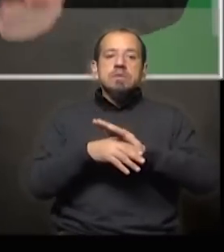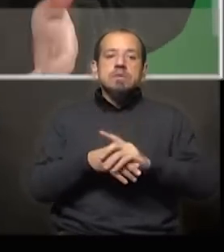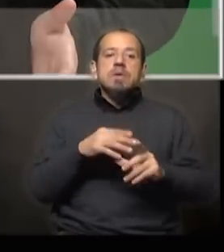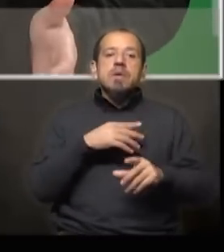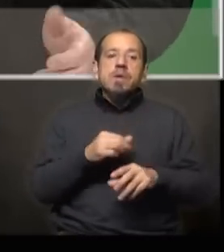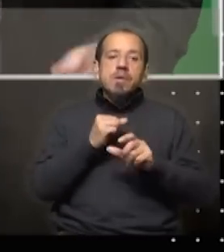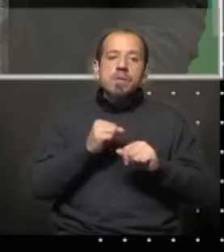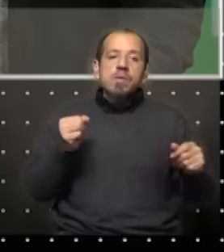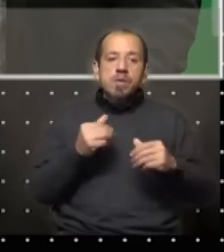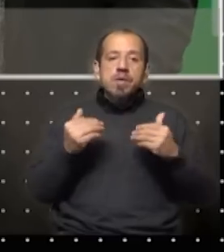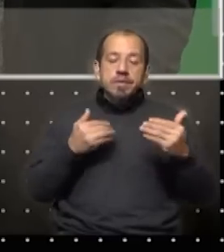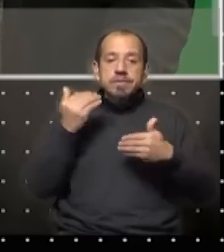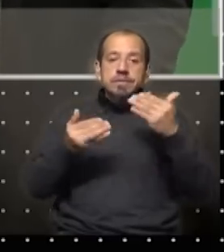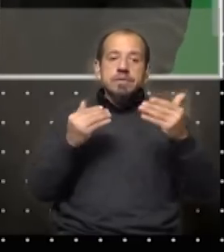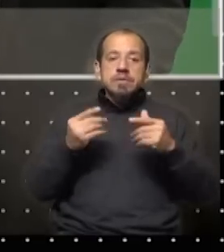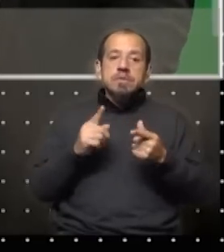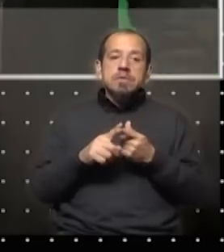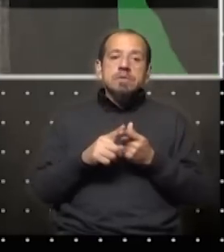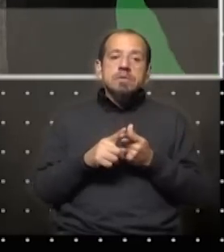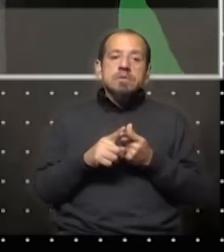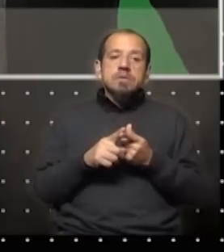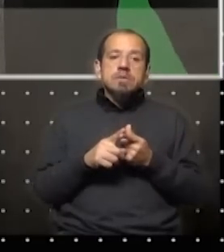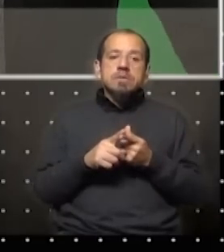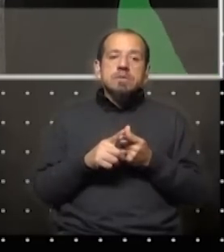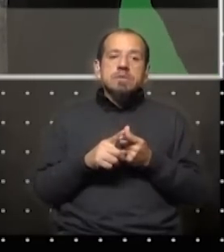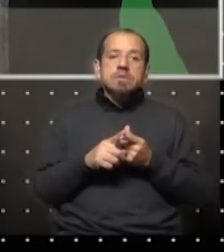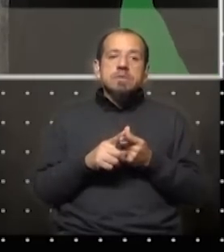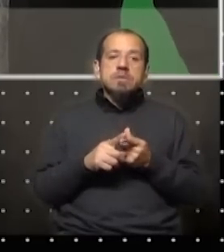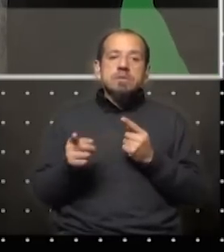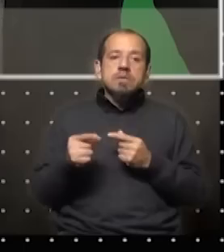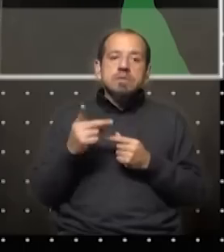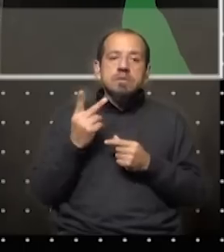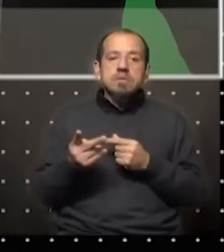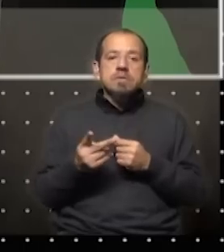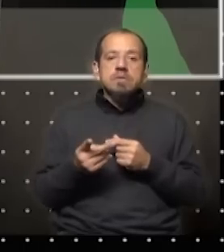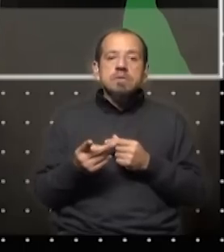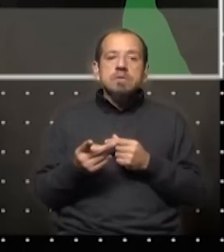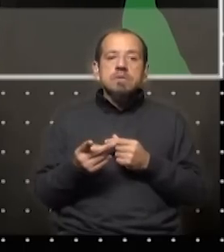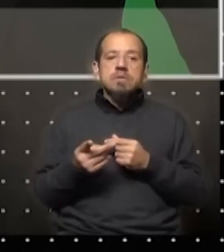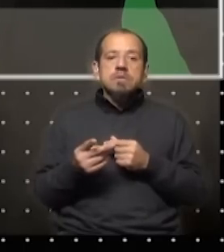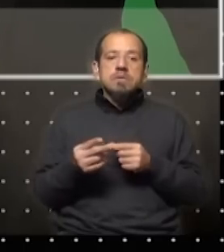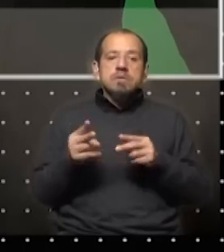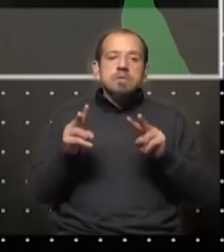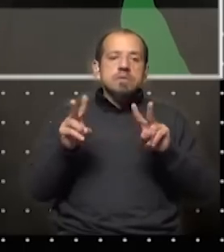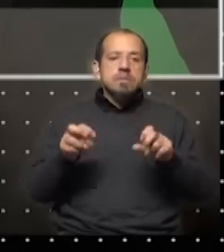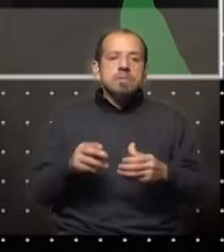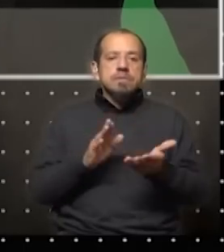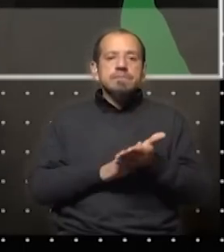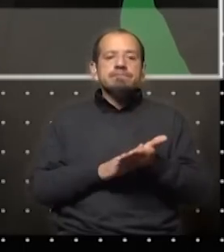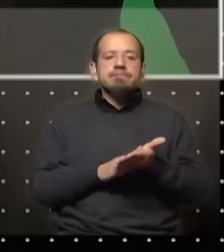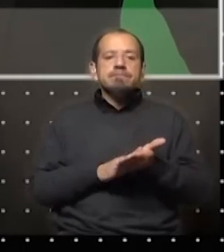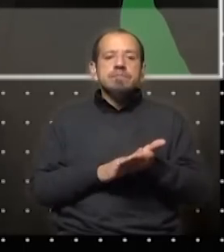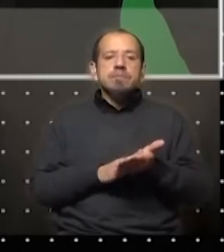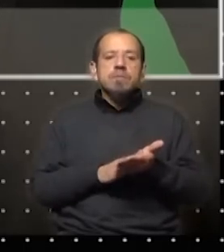pueden superar otras diferencias te diría que lo segundo tiene que ver con una agenda quizá un poco más